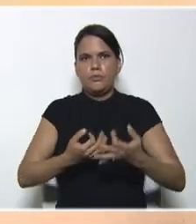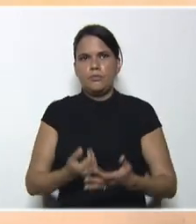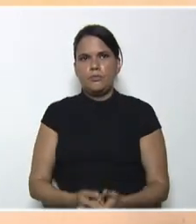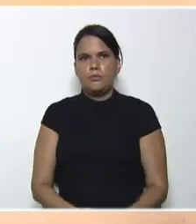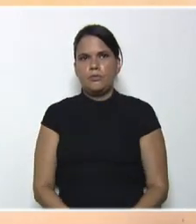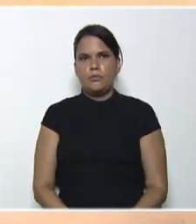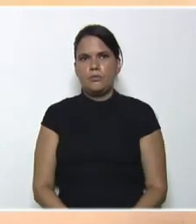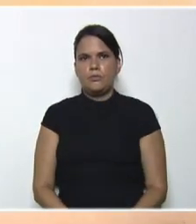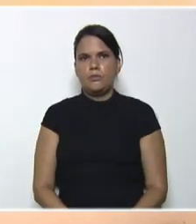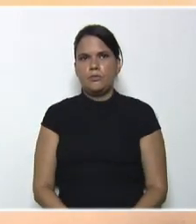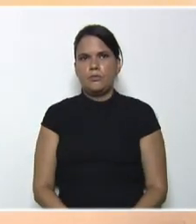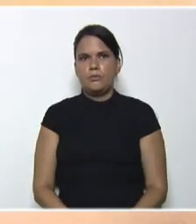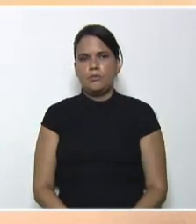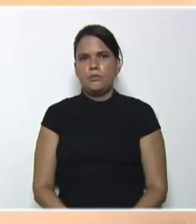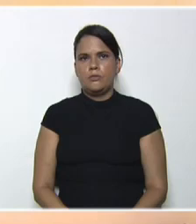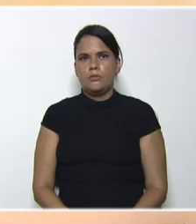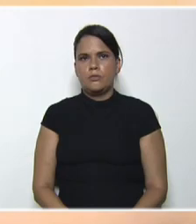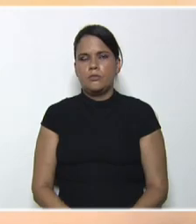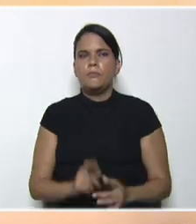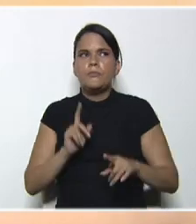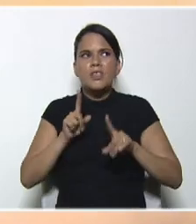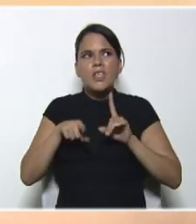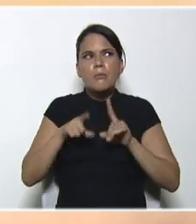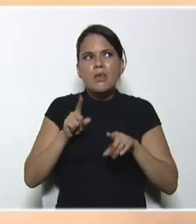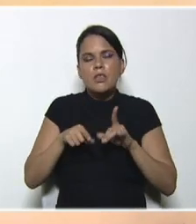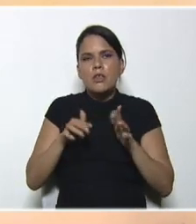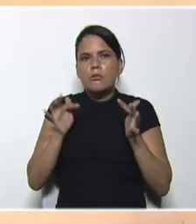de acuerdo al modelo atómico